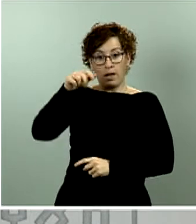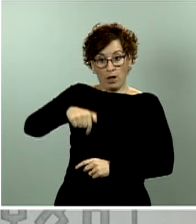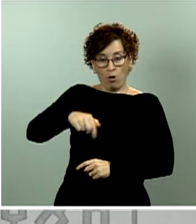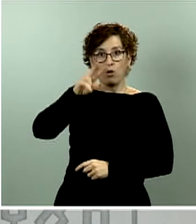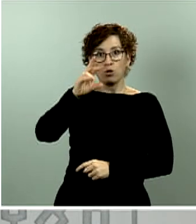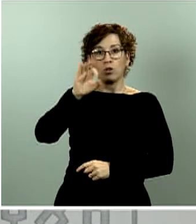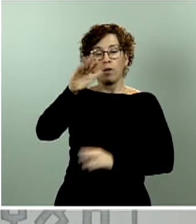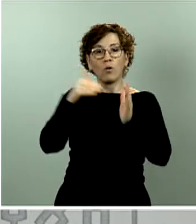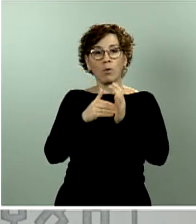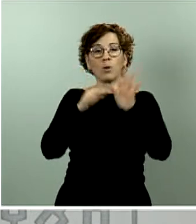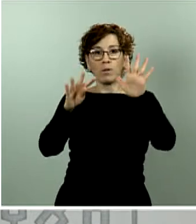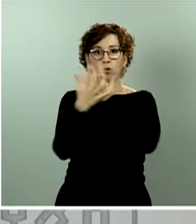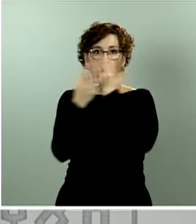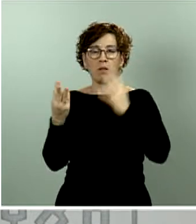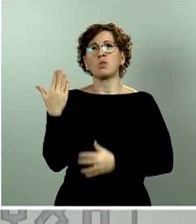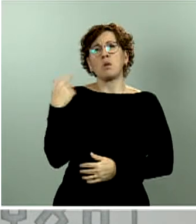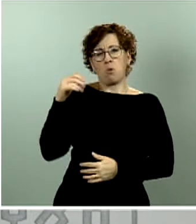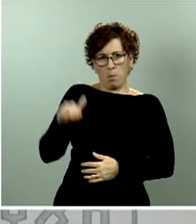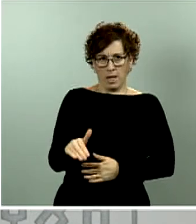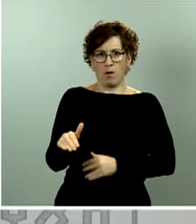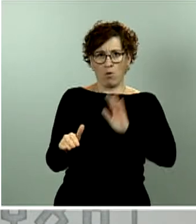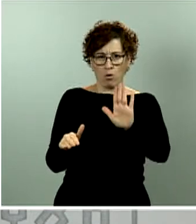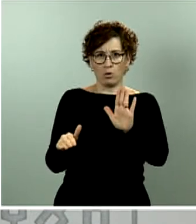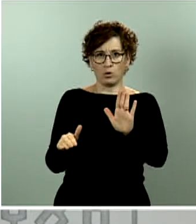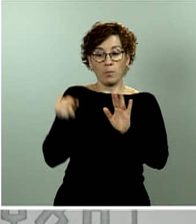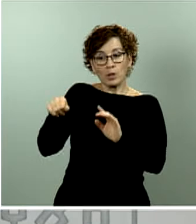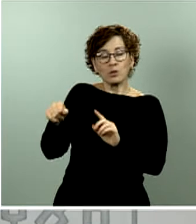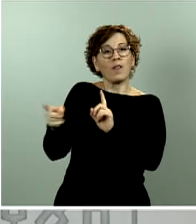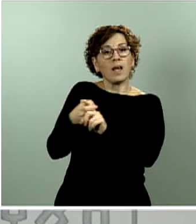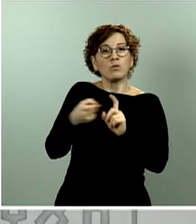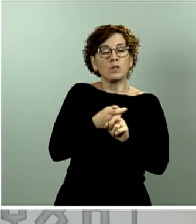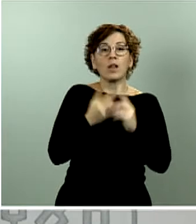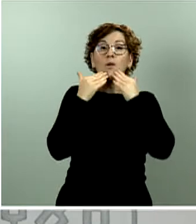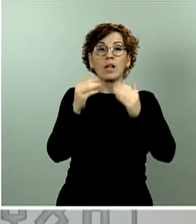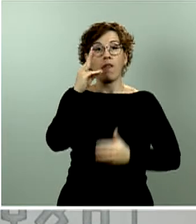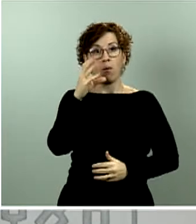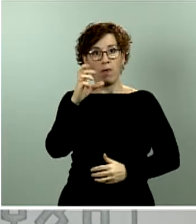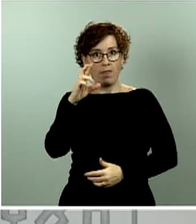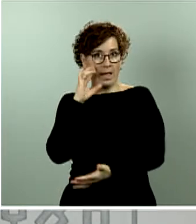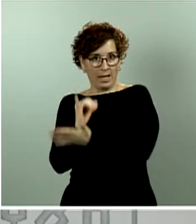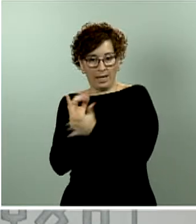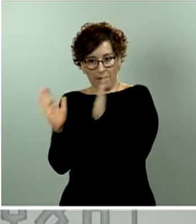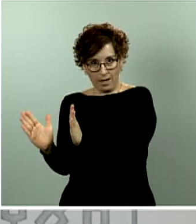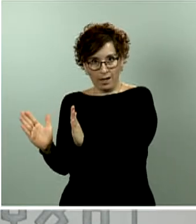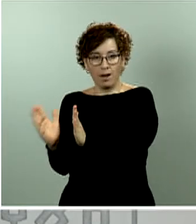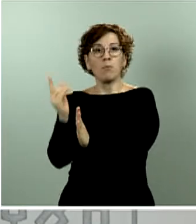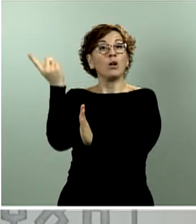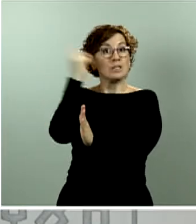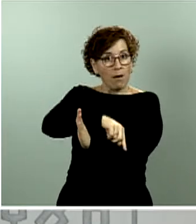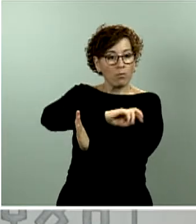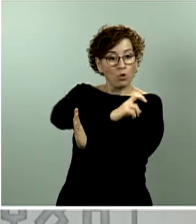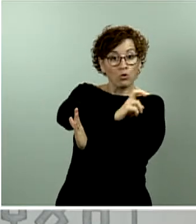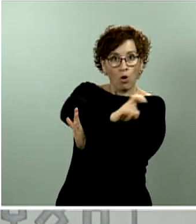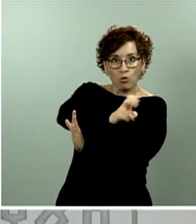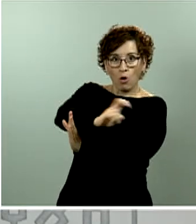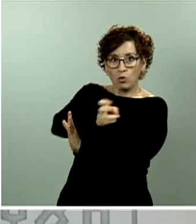205.918, ayer unos pocos menos, pero sí que es cierto que sabemos además que ha habido otros casos infectados en algún momento que